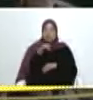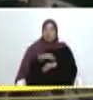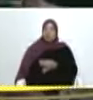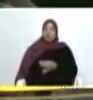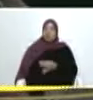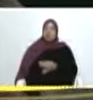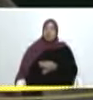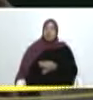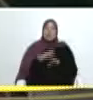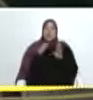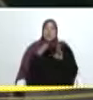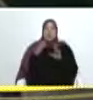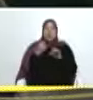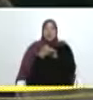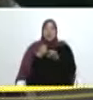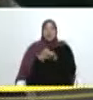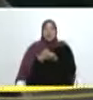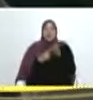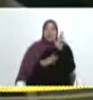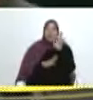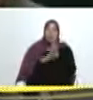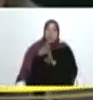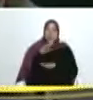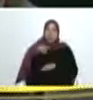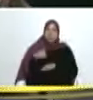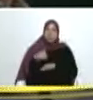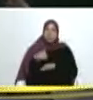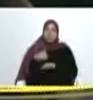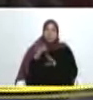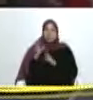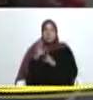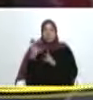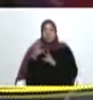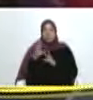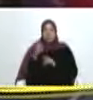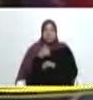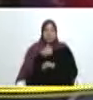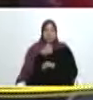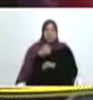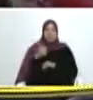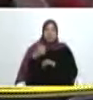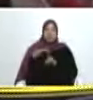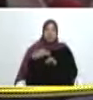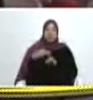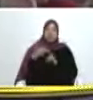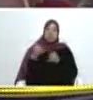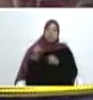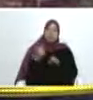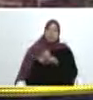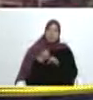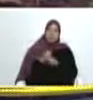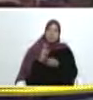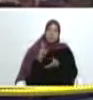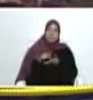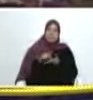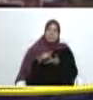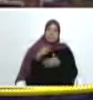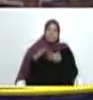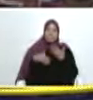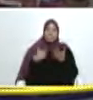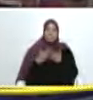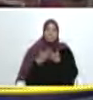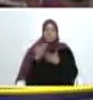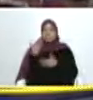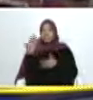una organización de base que nos ha permitido ir caracterizando cada una de las situaciones que se nos presenta día a día y que